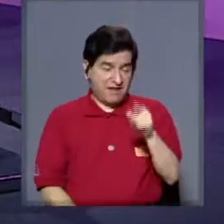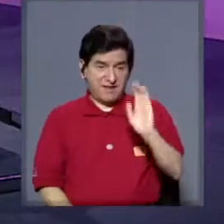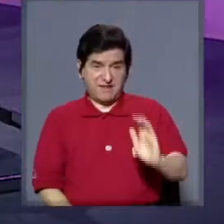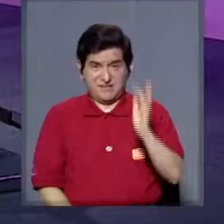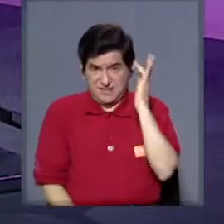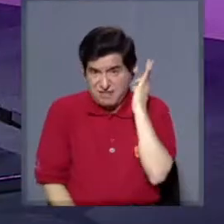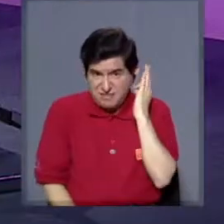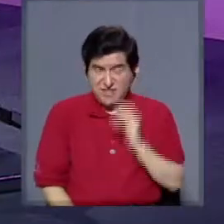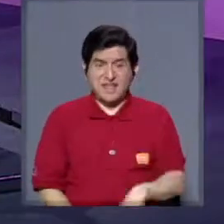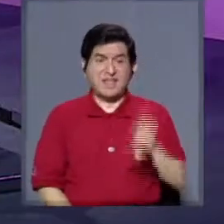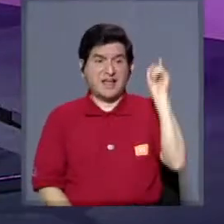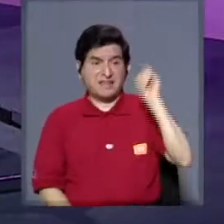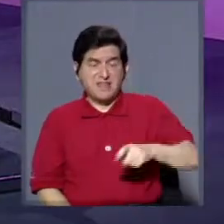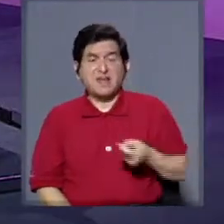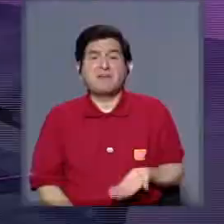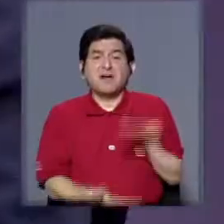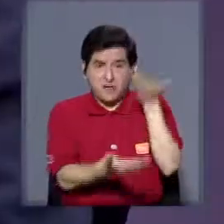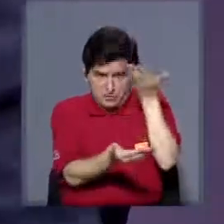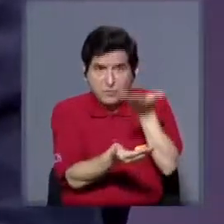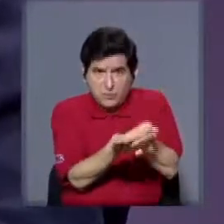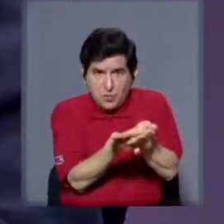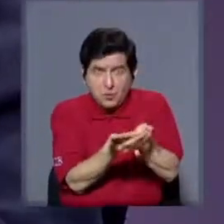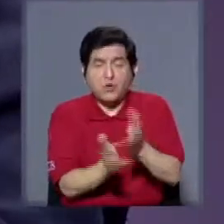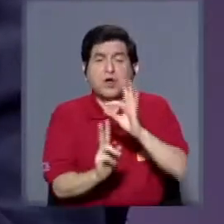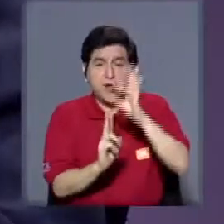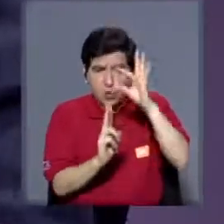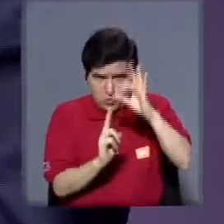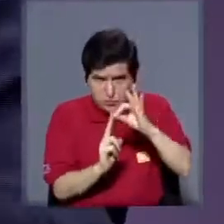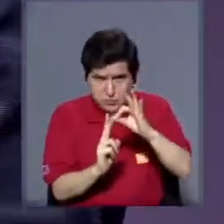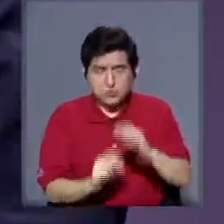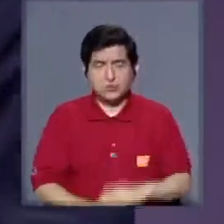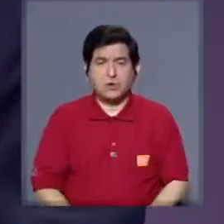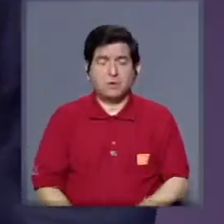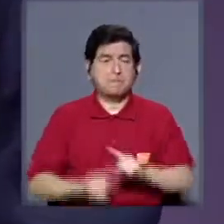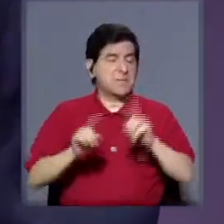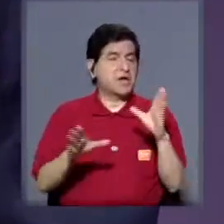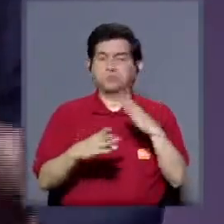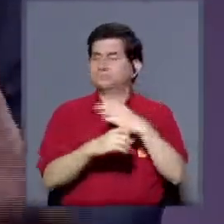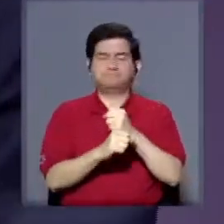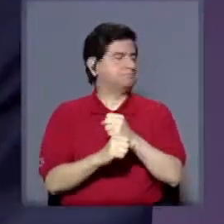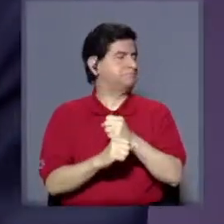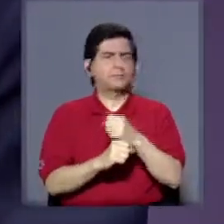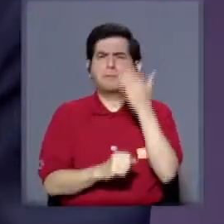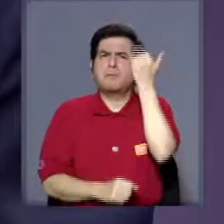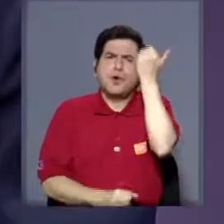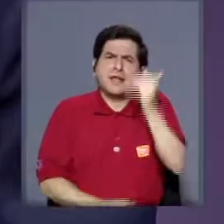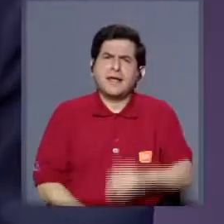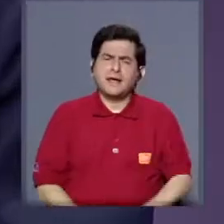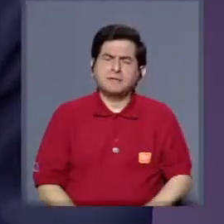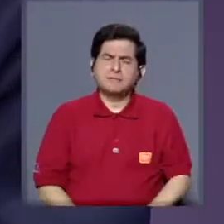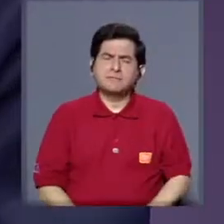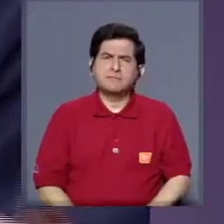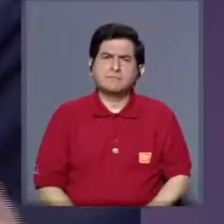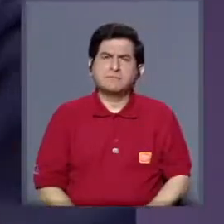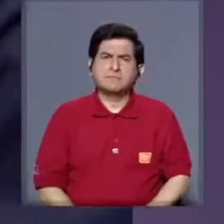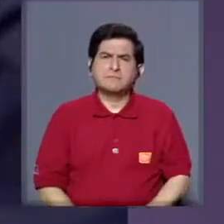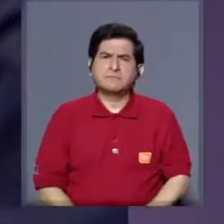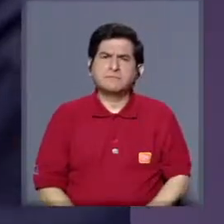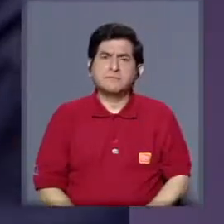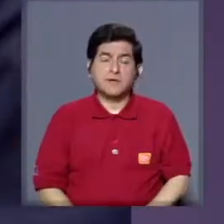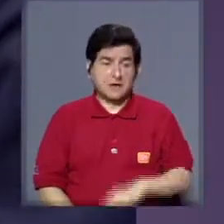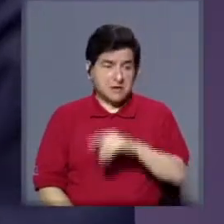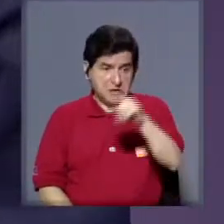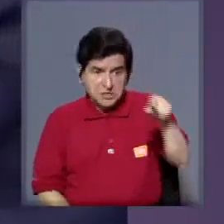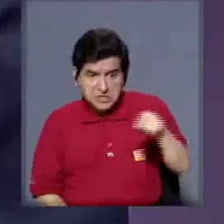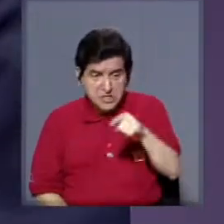les debieron haber ofrecido esa posibilidad al menos y no lo hicieron porque no lo hicieron verdad y si